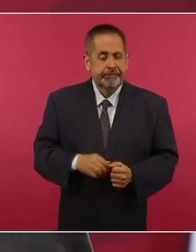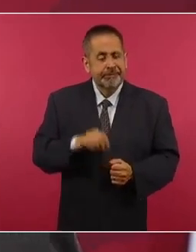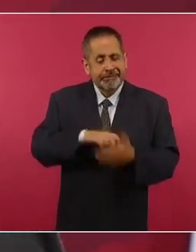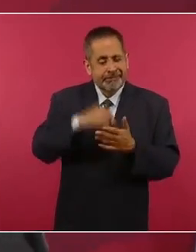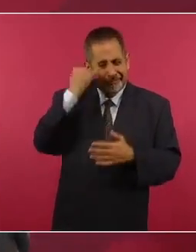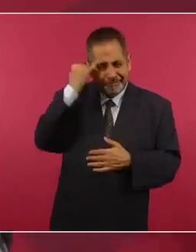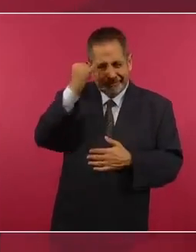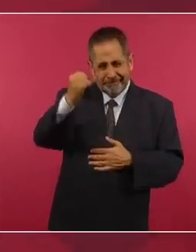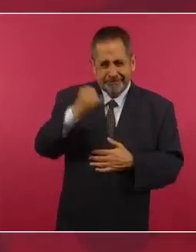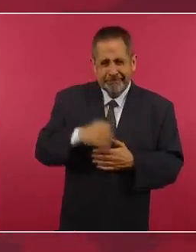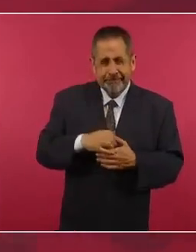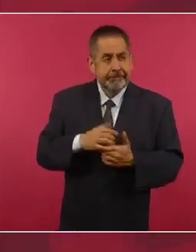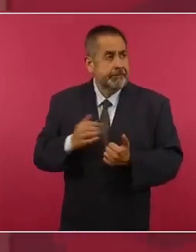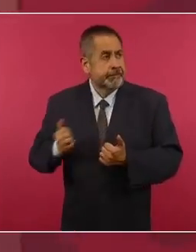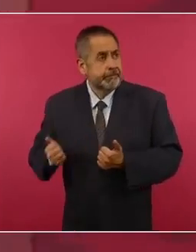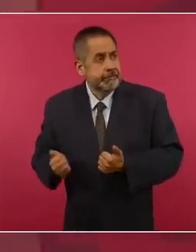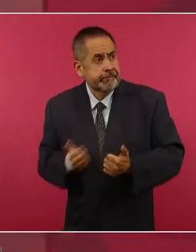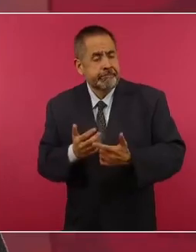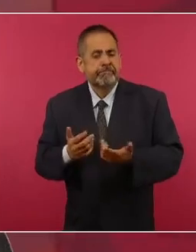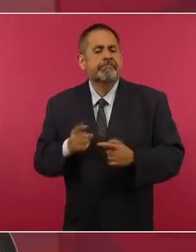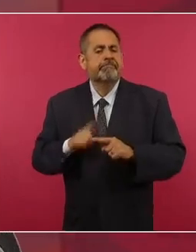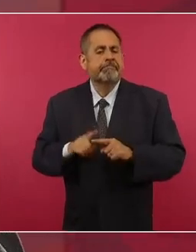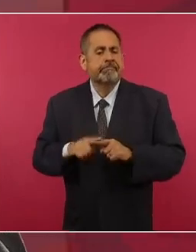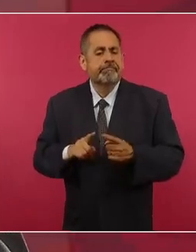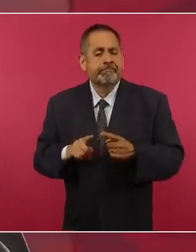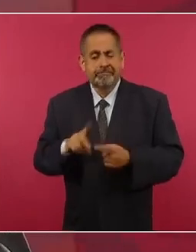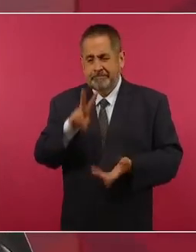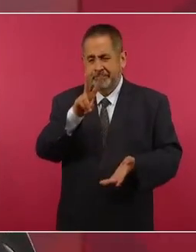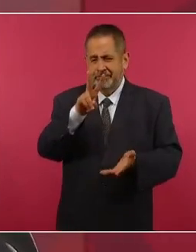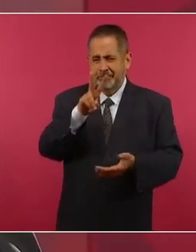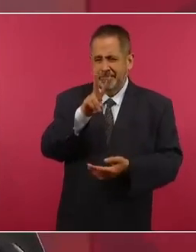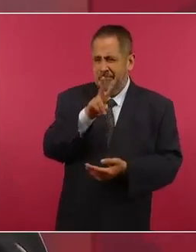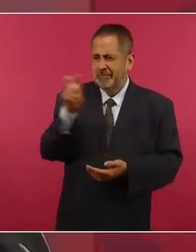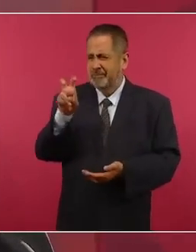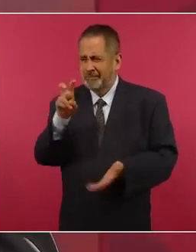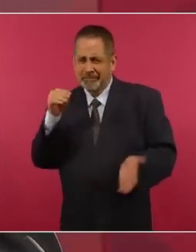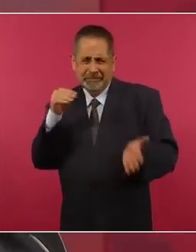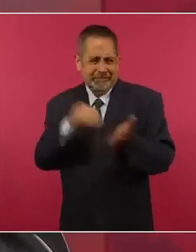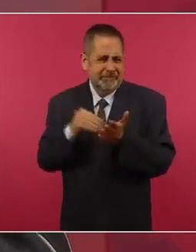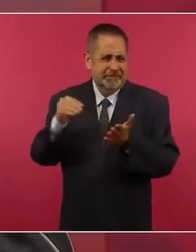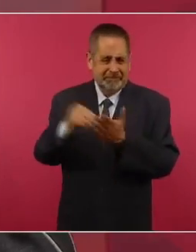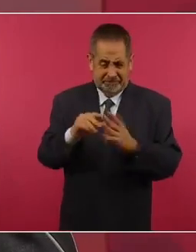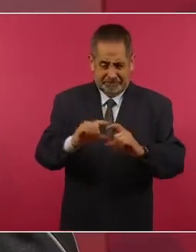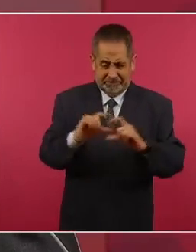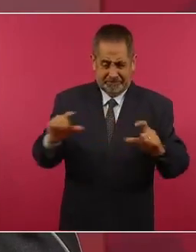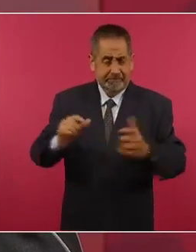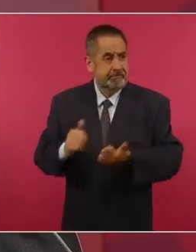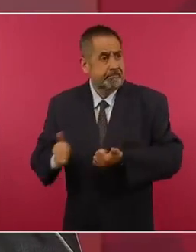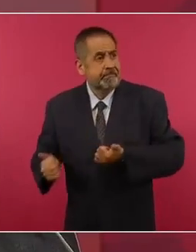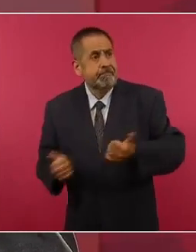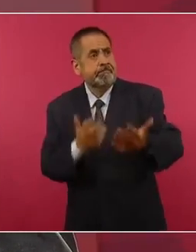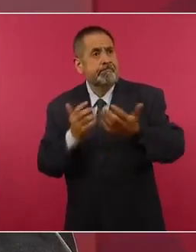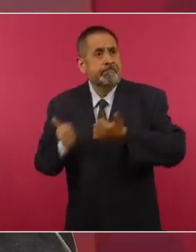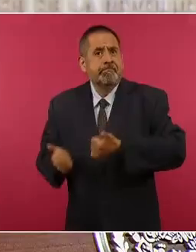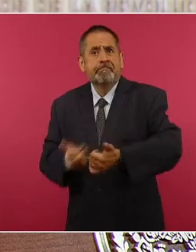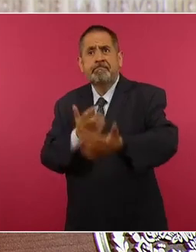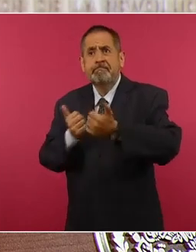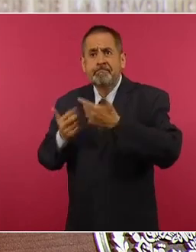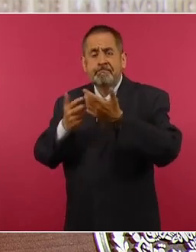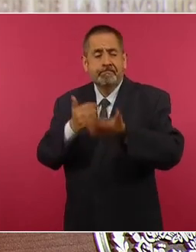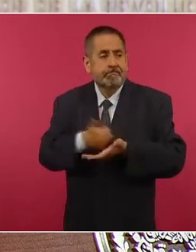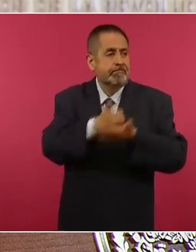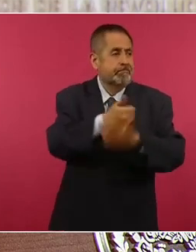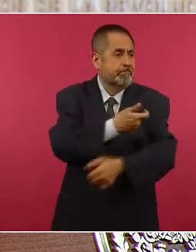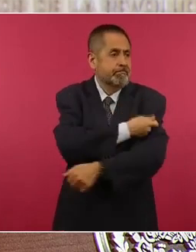distribuir y aplicar más de 200 millones de vacunas,